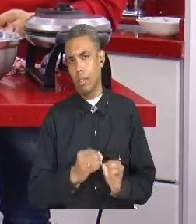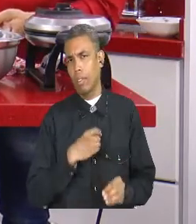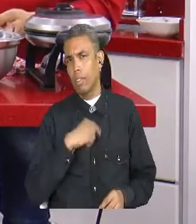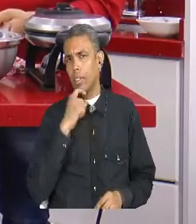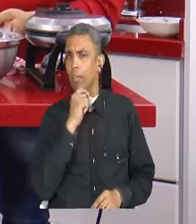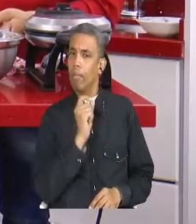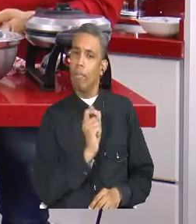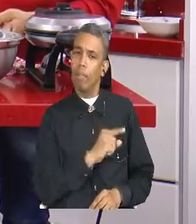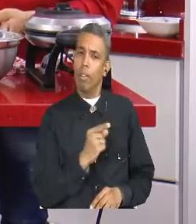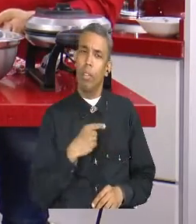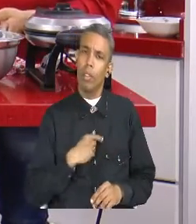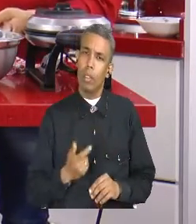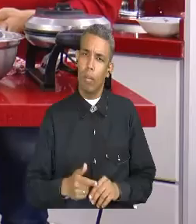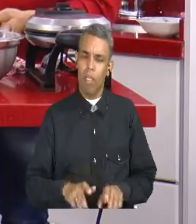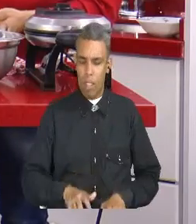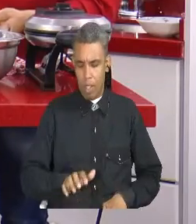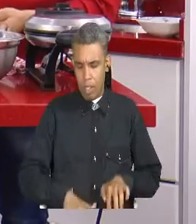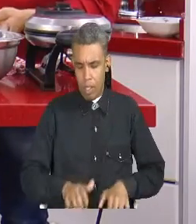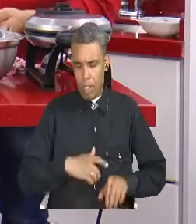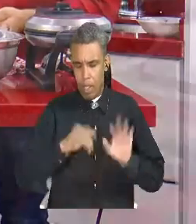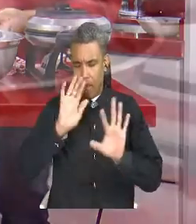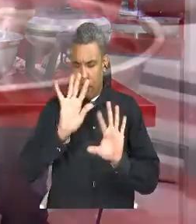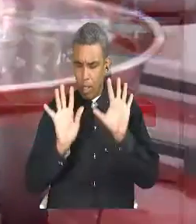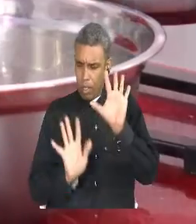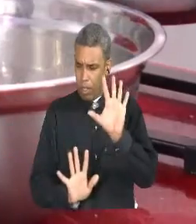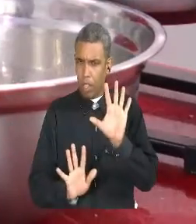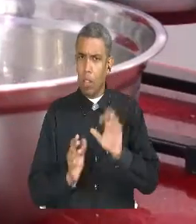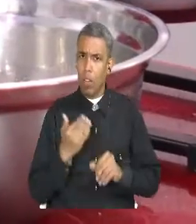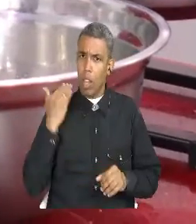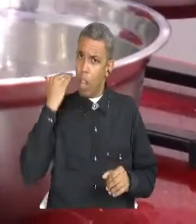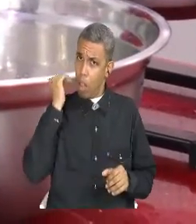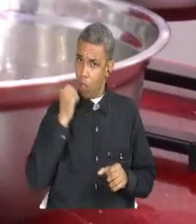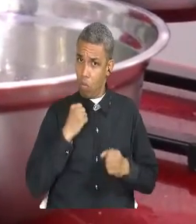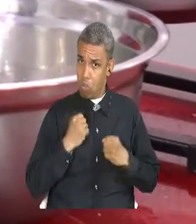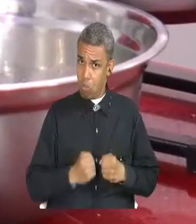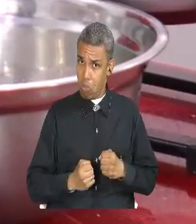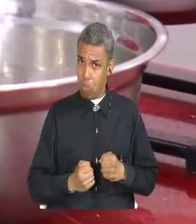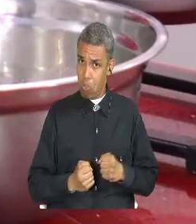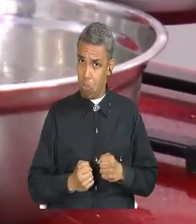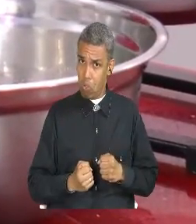puesto de Secretaría de Desarrollo Económico. Cuéntenos a ver. Sí, una mujer y joven, que